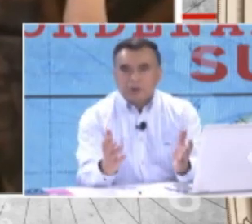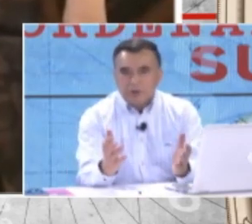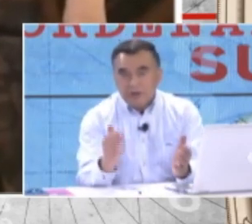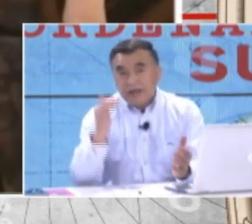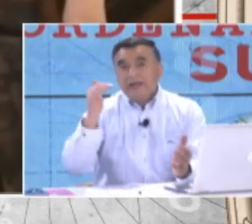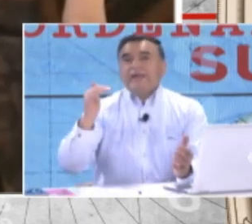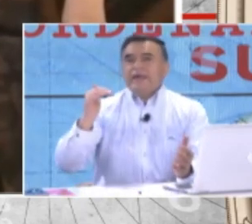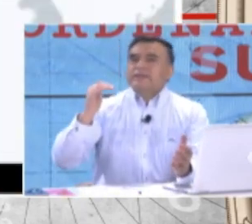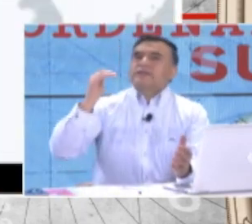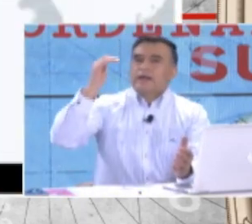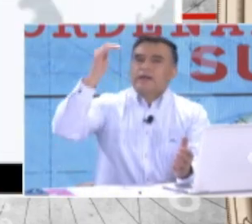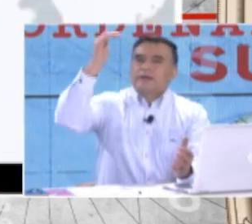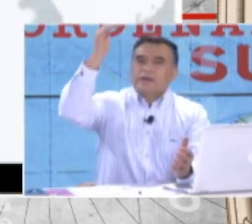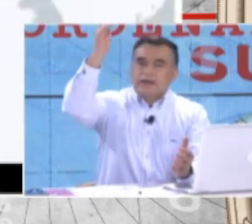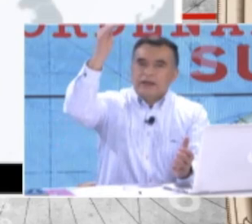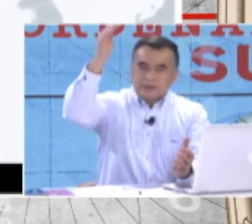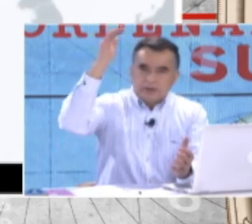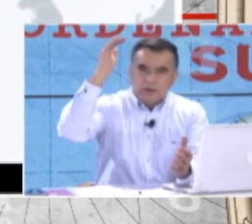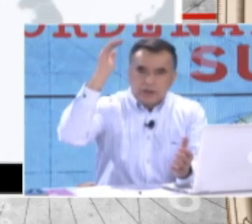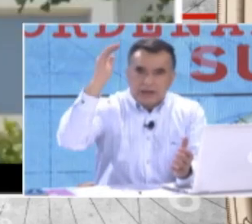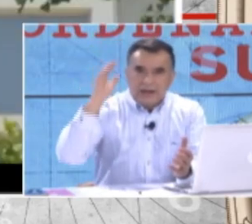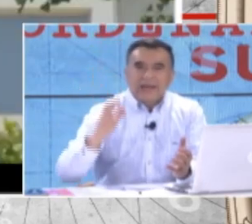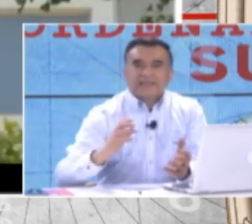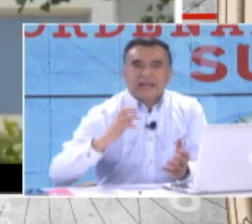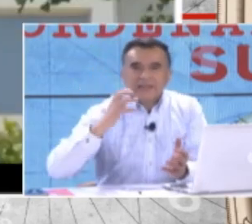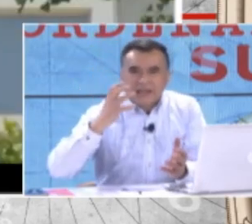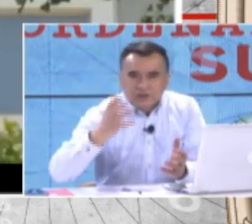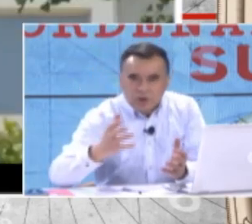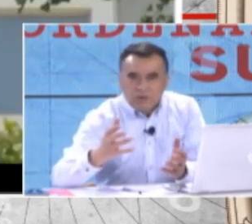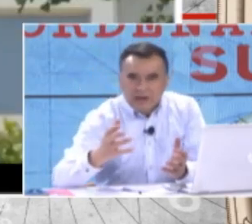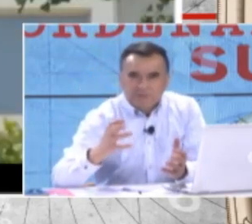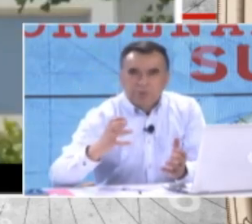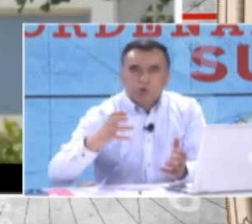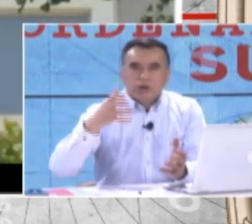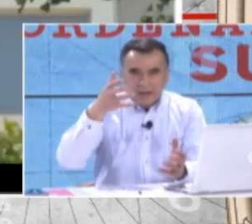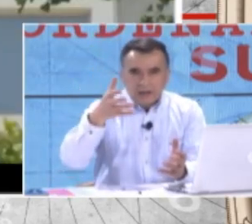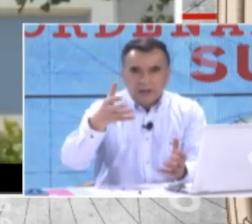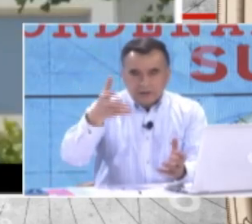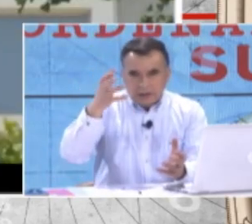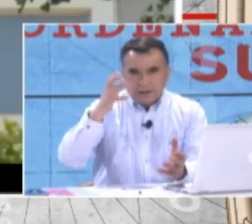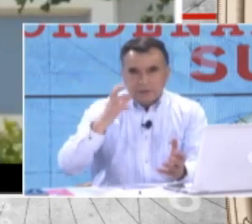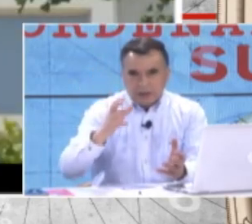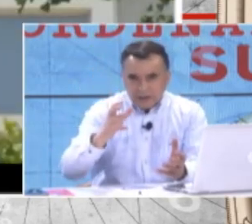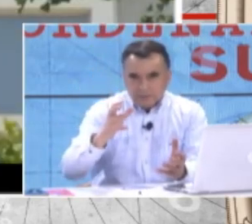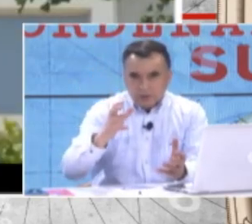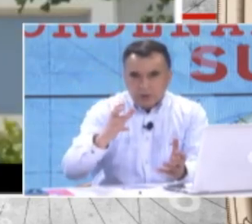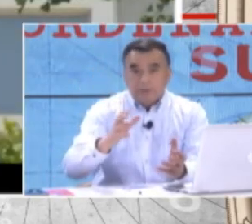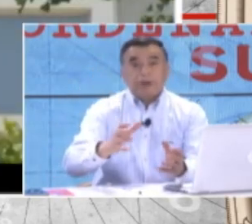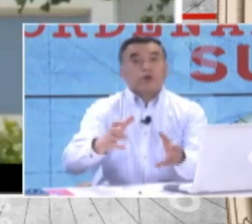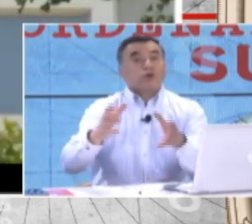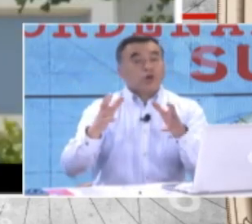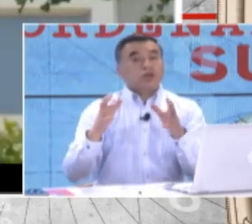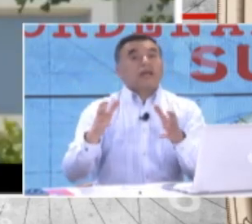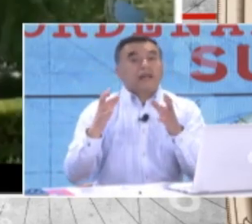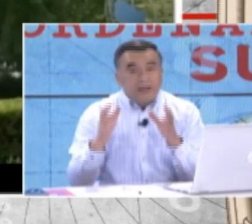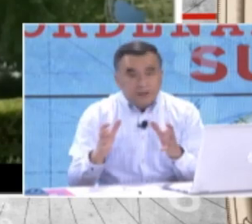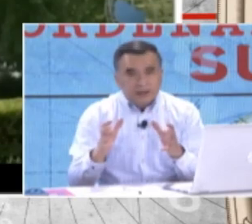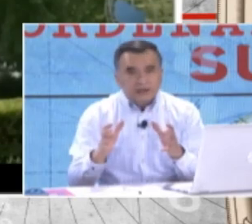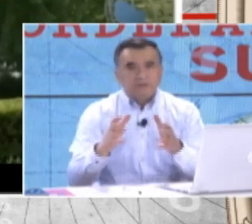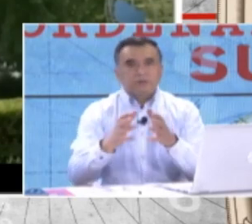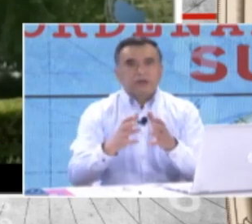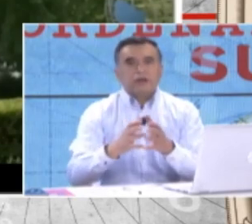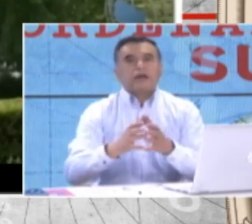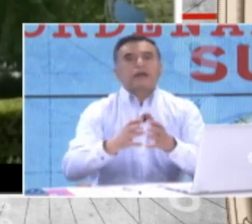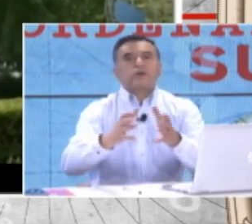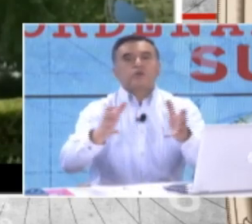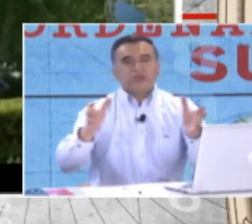para sobrevivir. Esta es, yo diría, la exaltación más brutal del capitalismo. Pero no te libras